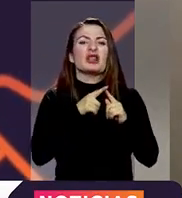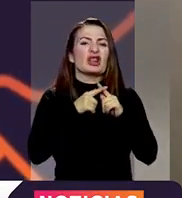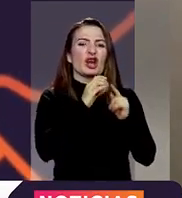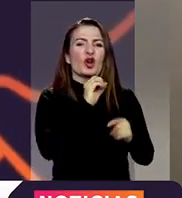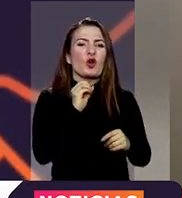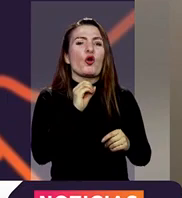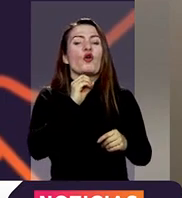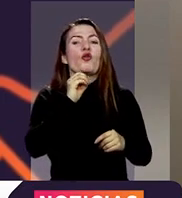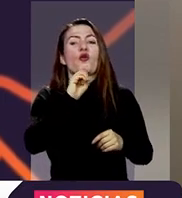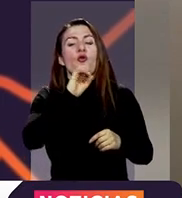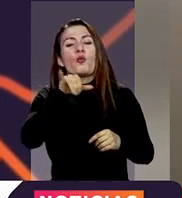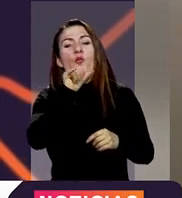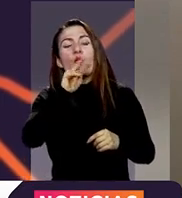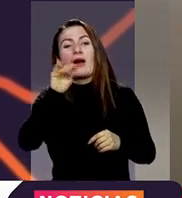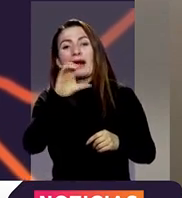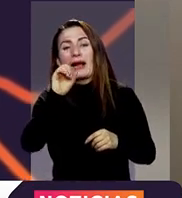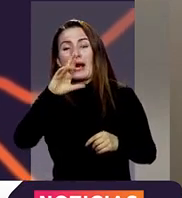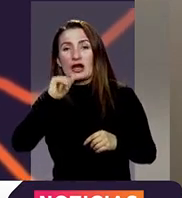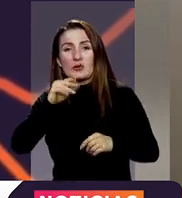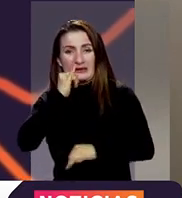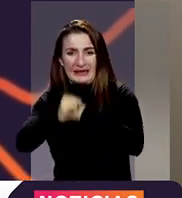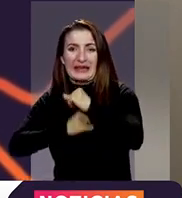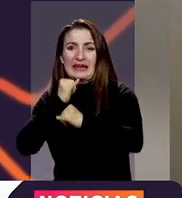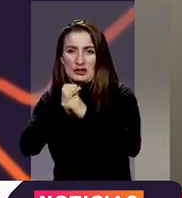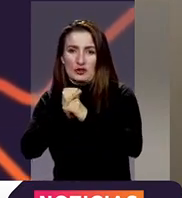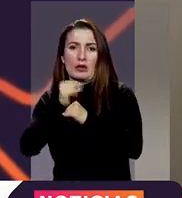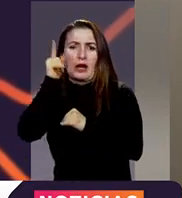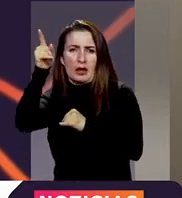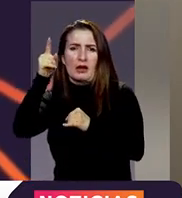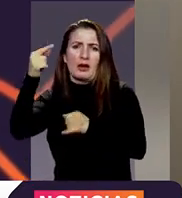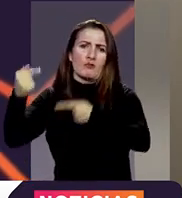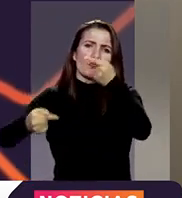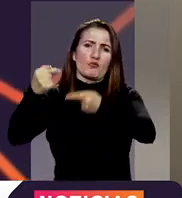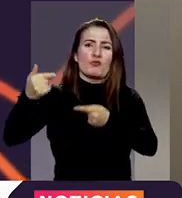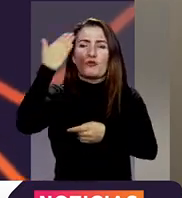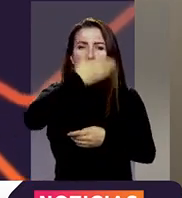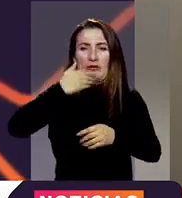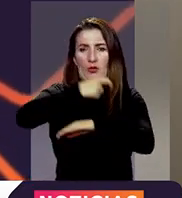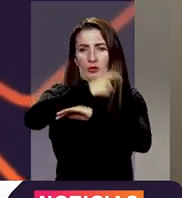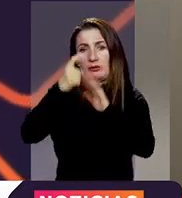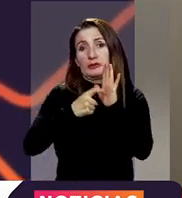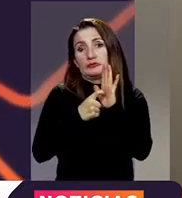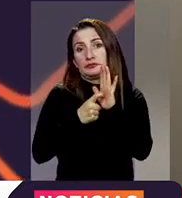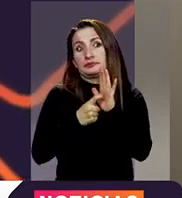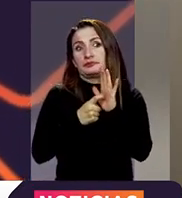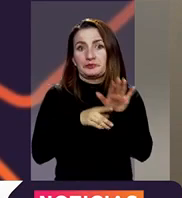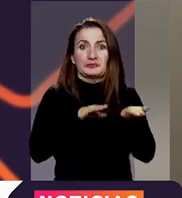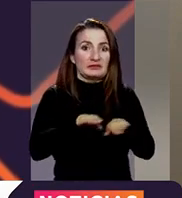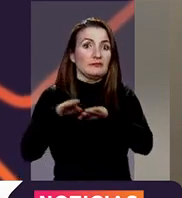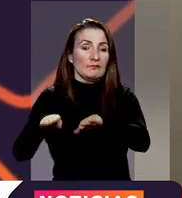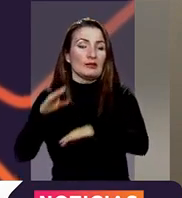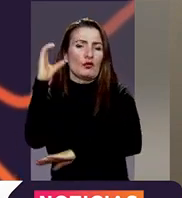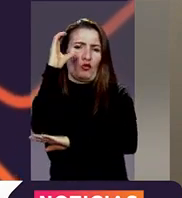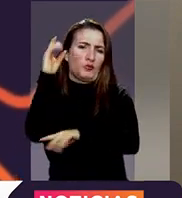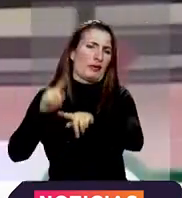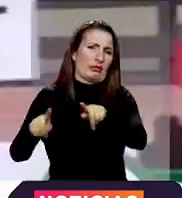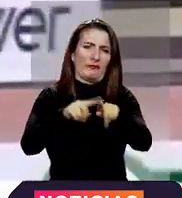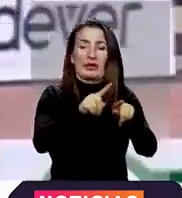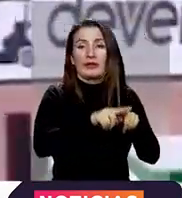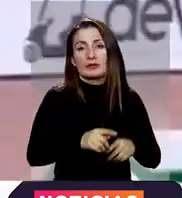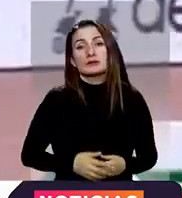Carlos Tafur compite internacionalmente en prueba completa y representa a Colombia, y ha representado a Colombia en muchas